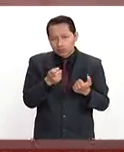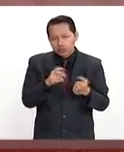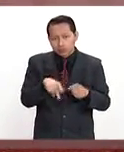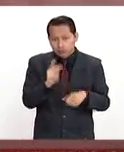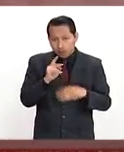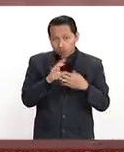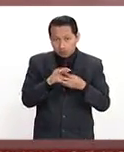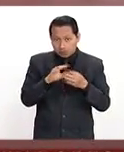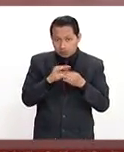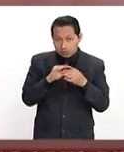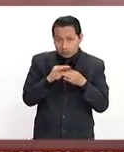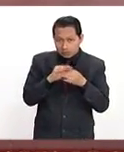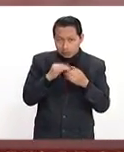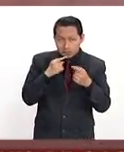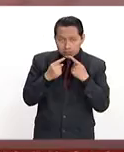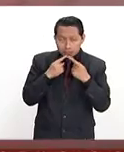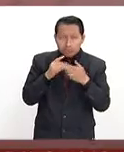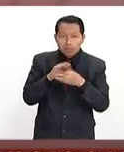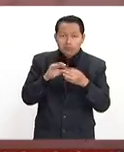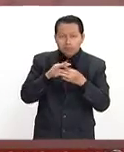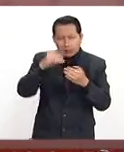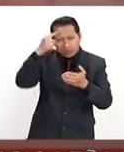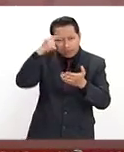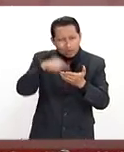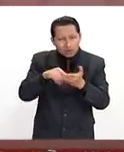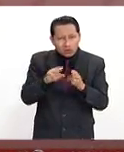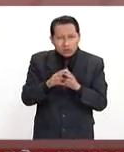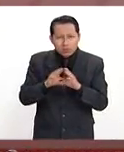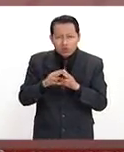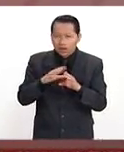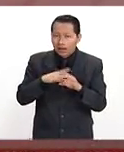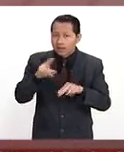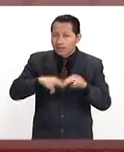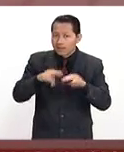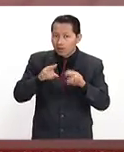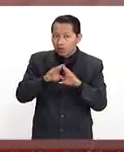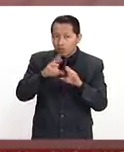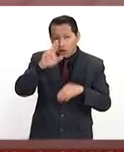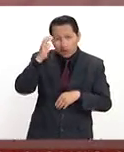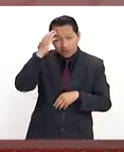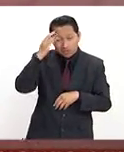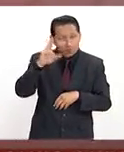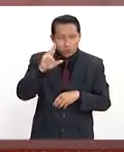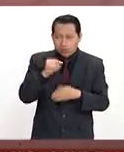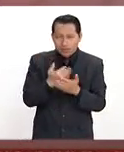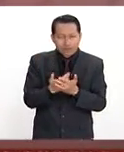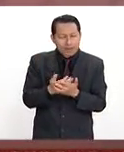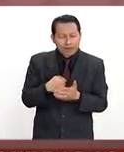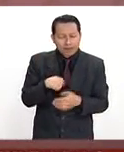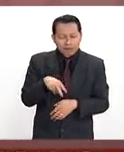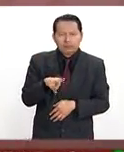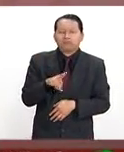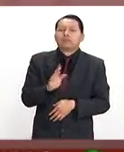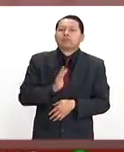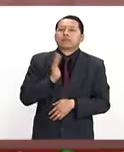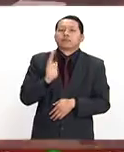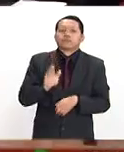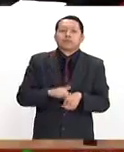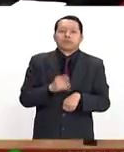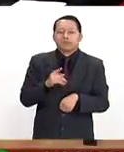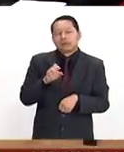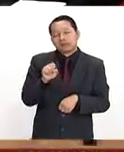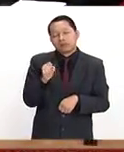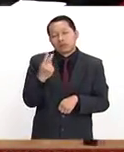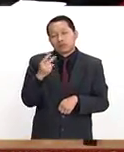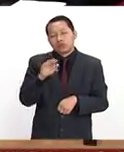estamos discutiendo, creo que pues es un nivel de reconocimiento que no esperaba, la verdad, es decir, 62%.